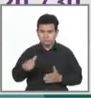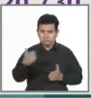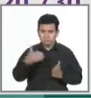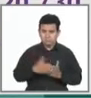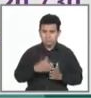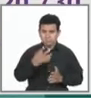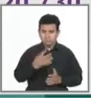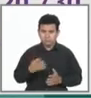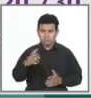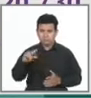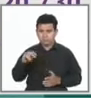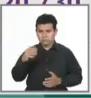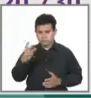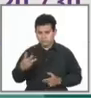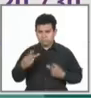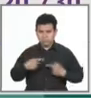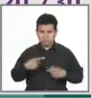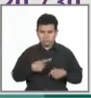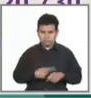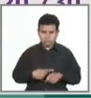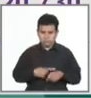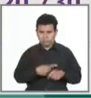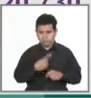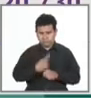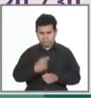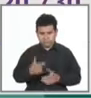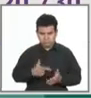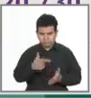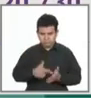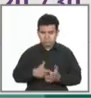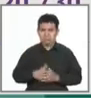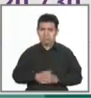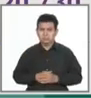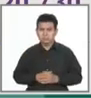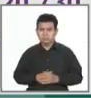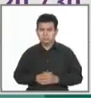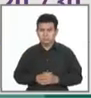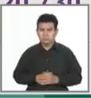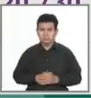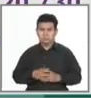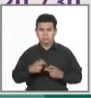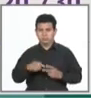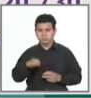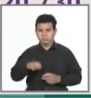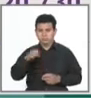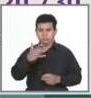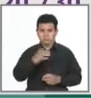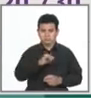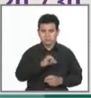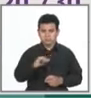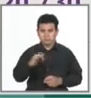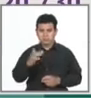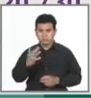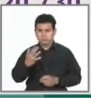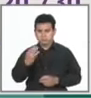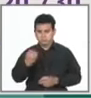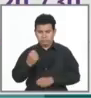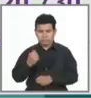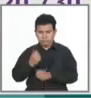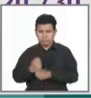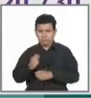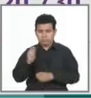mil 483 casos ocupando el primer lugar el grupo de edad de 50 a 59